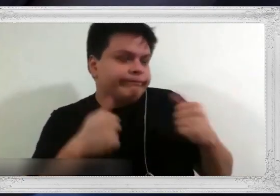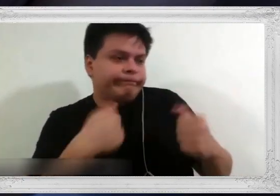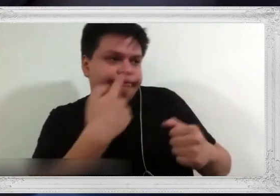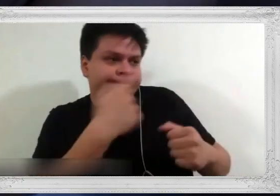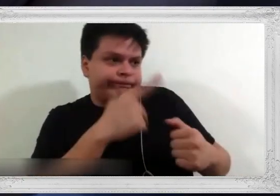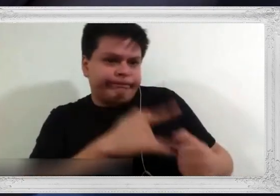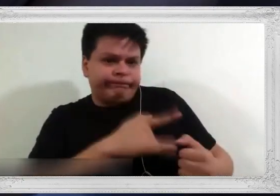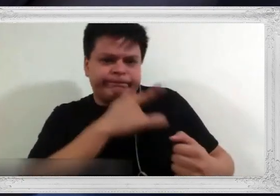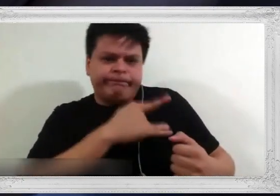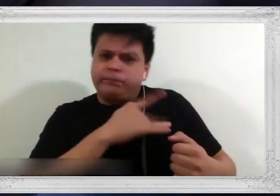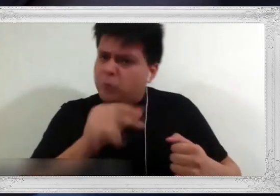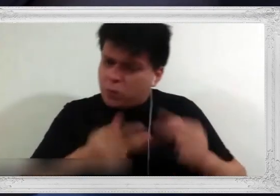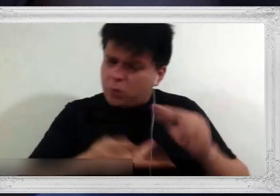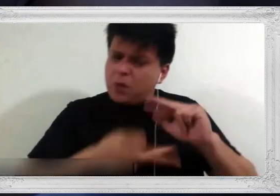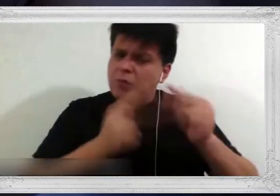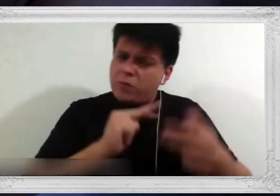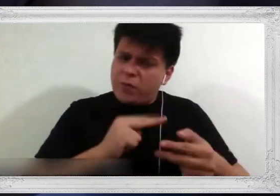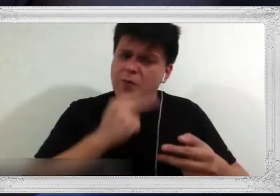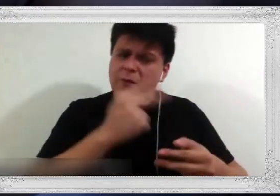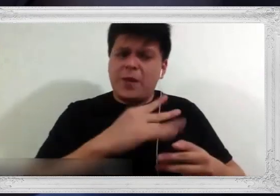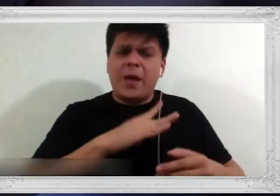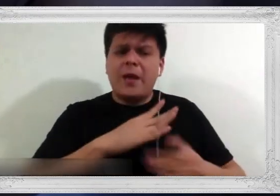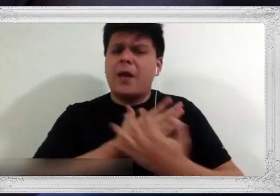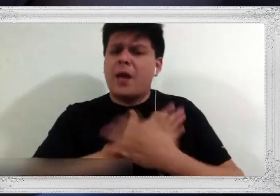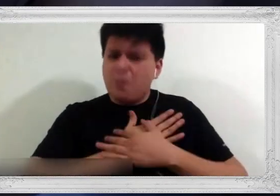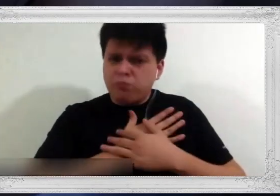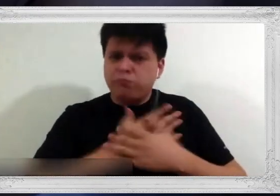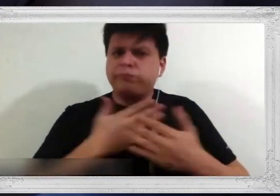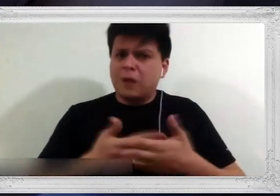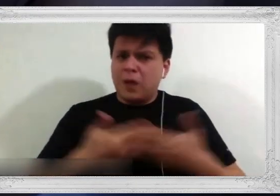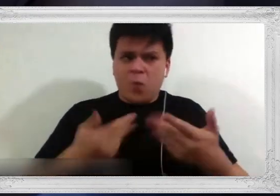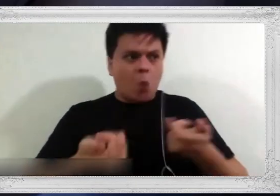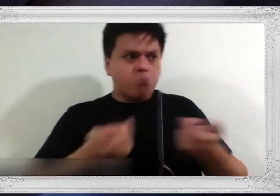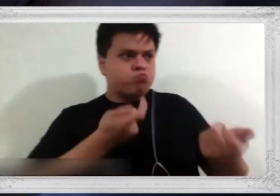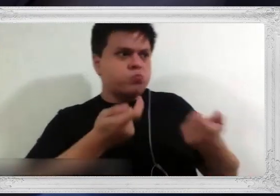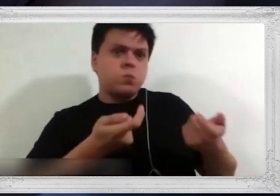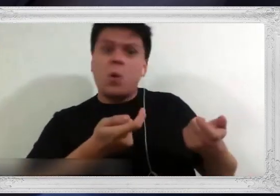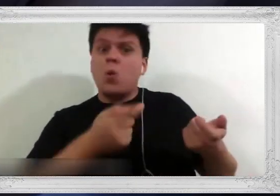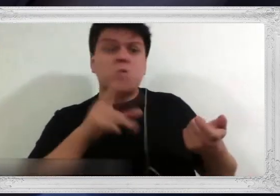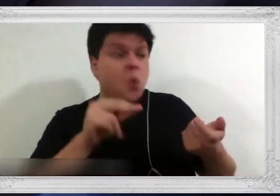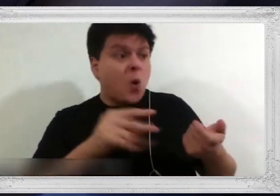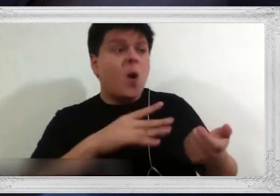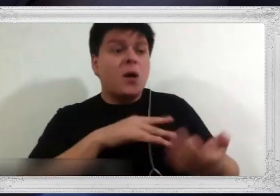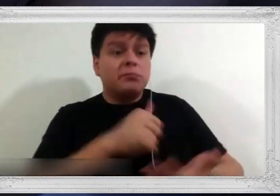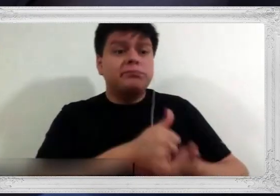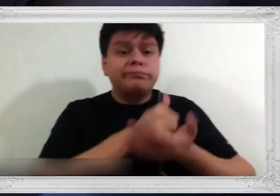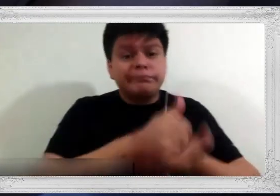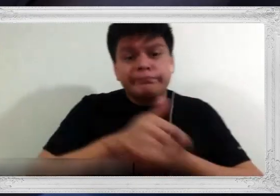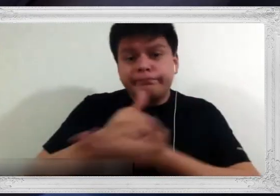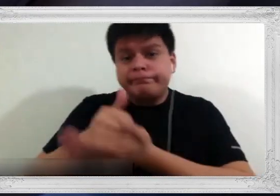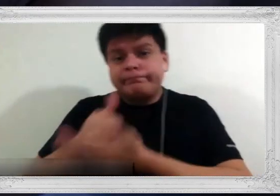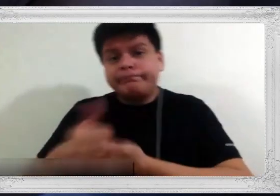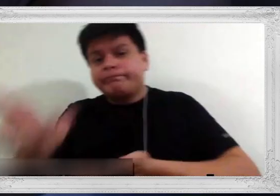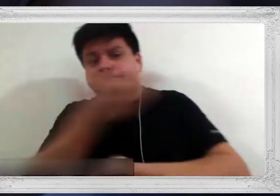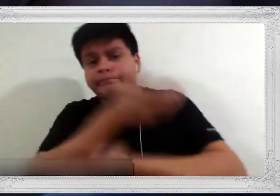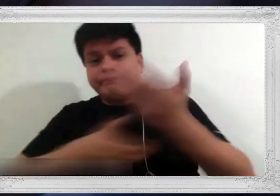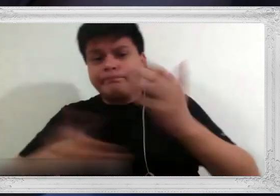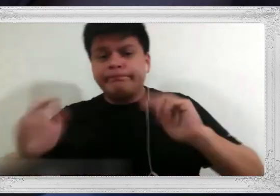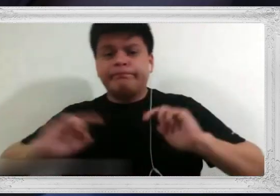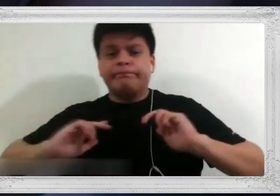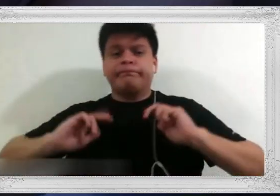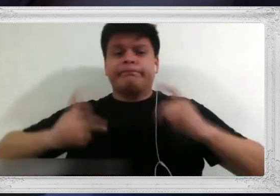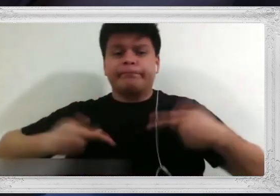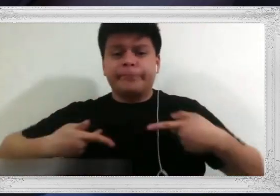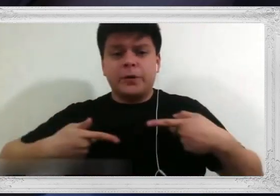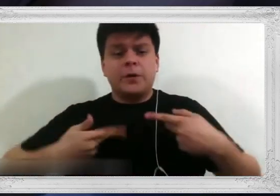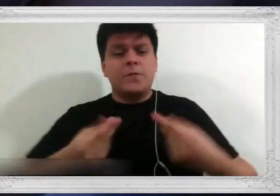dominio, sino en el amor a los hombres, en asumir y compartir su debilidad y ofrecerles la gracia que restaura,